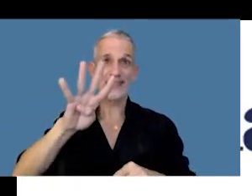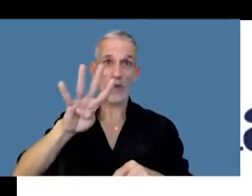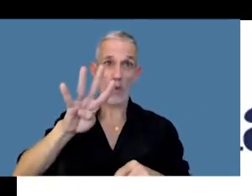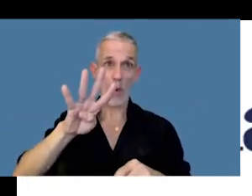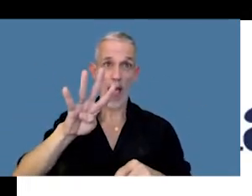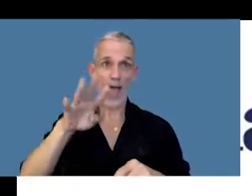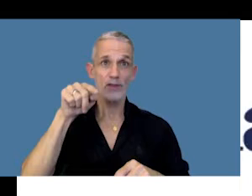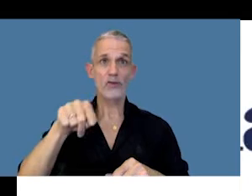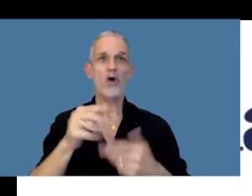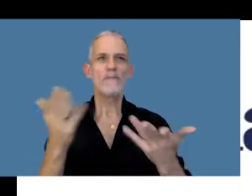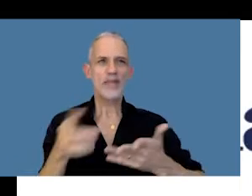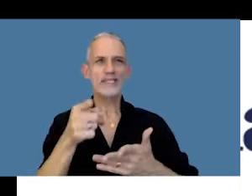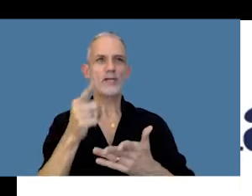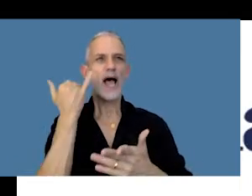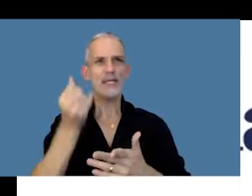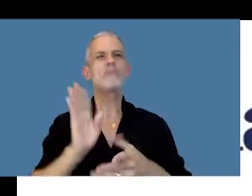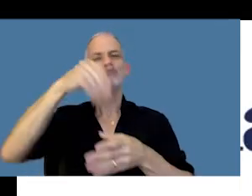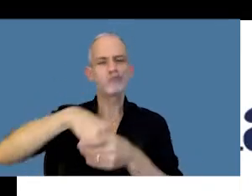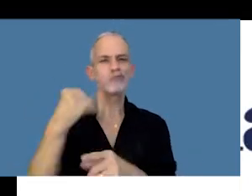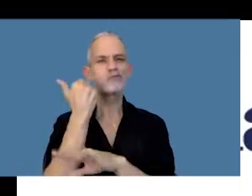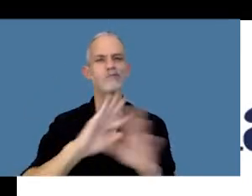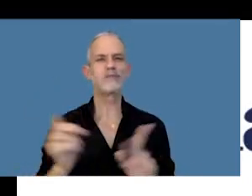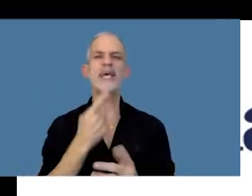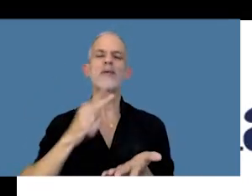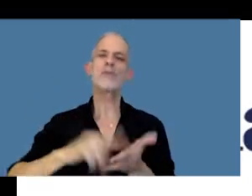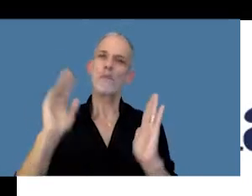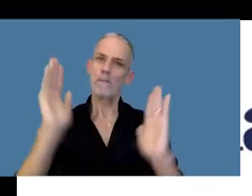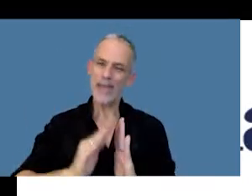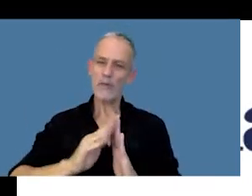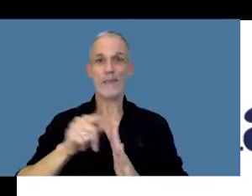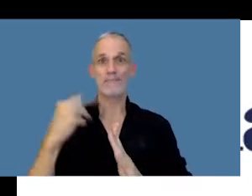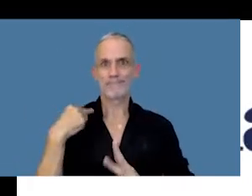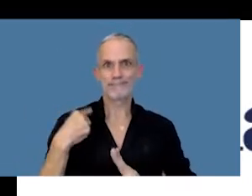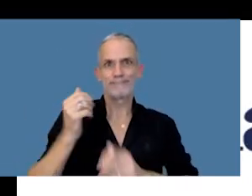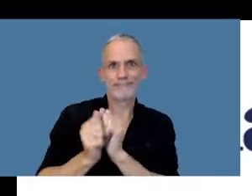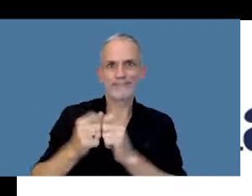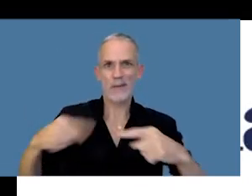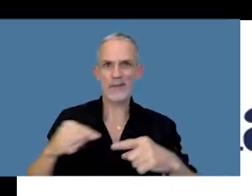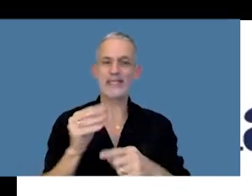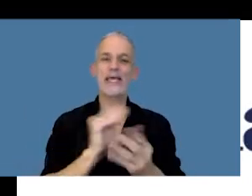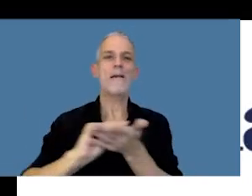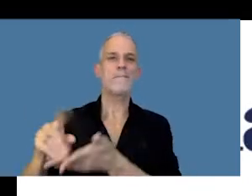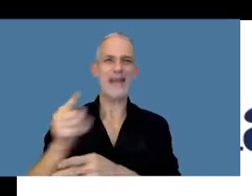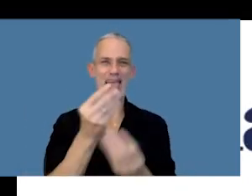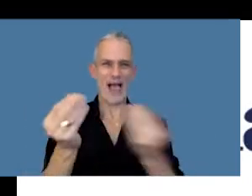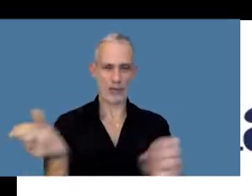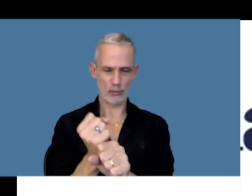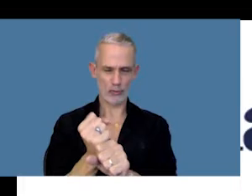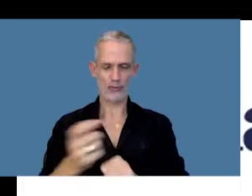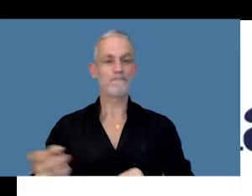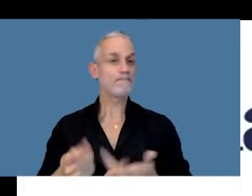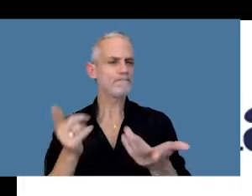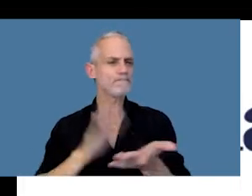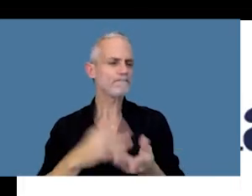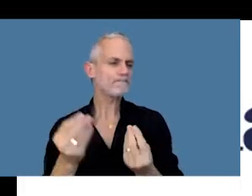se incorpora la reducción de alícuotas para este empleador y para estos empleados. Con respecto